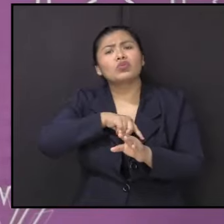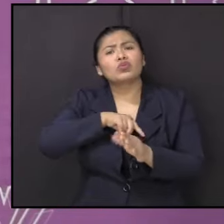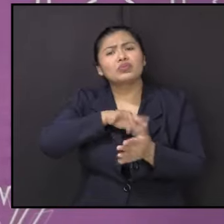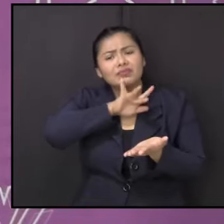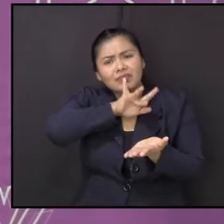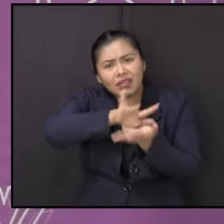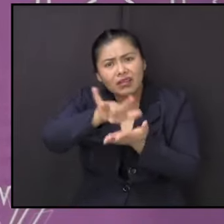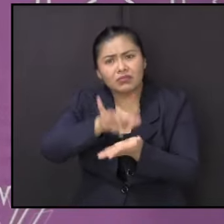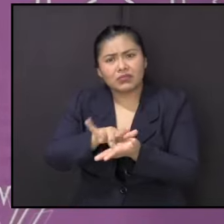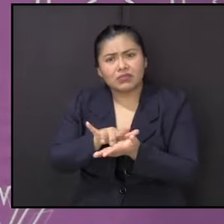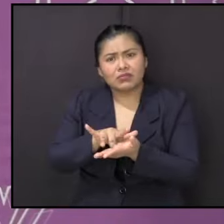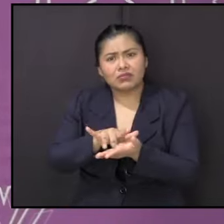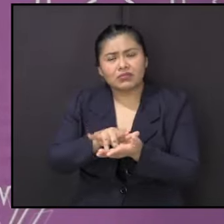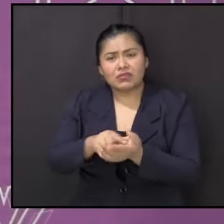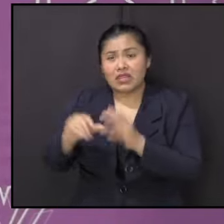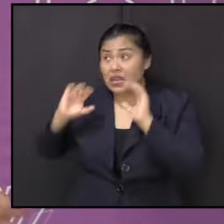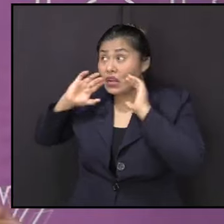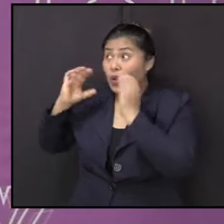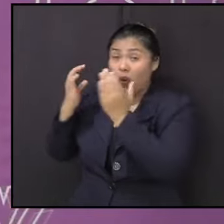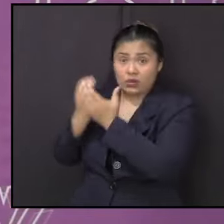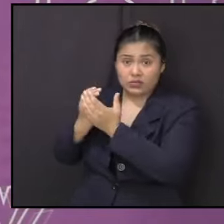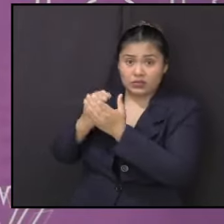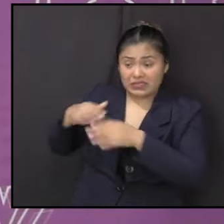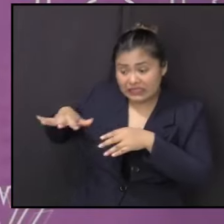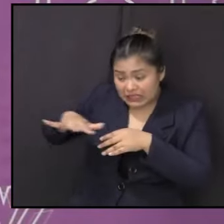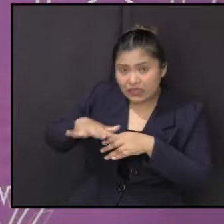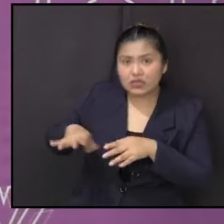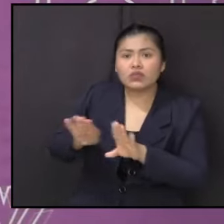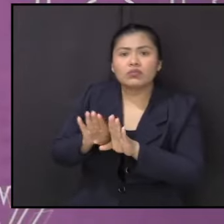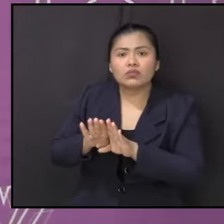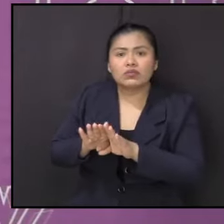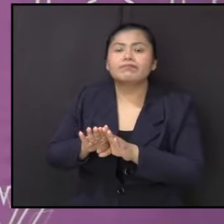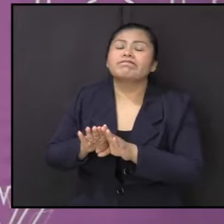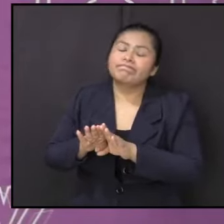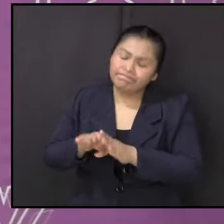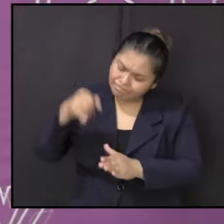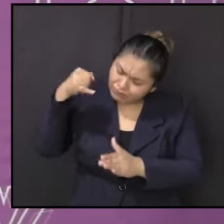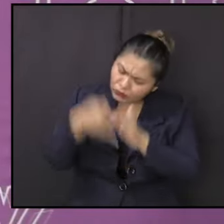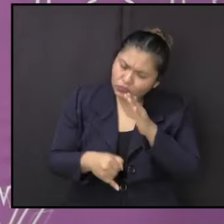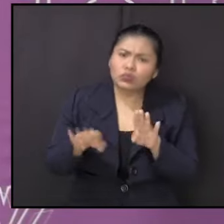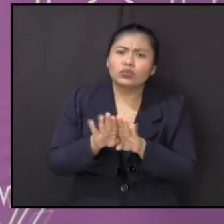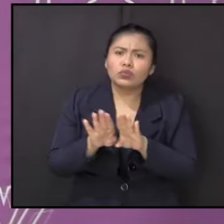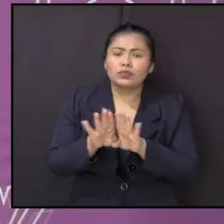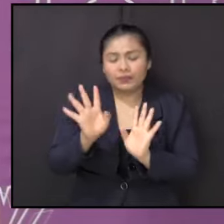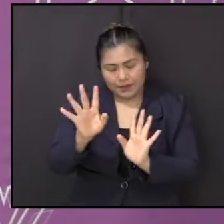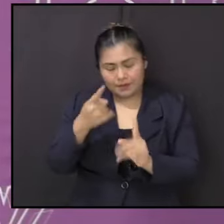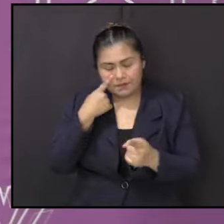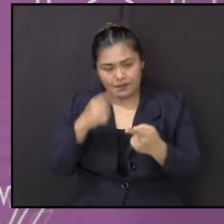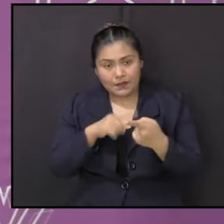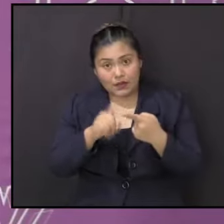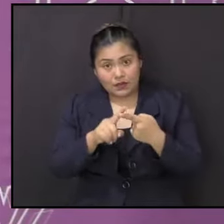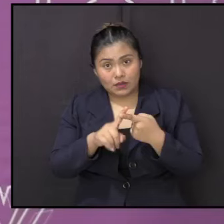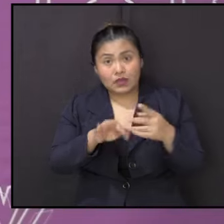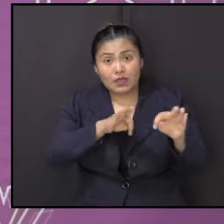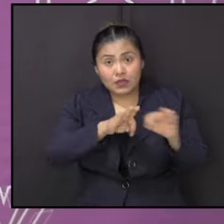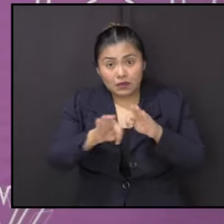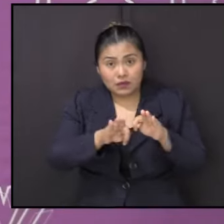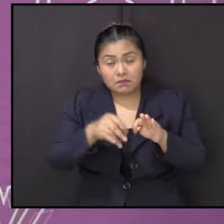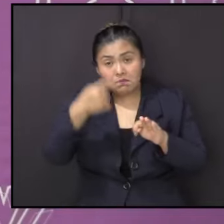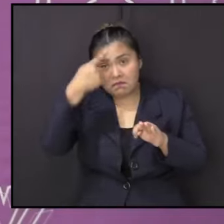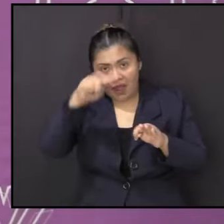el Congreso local? Muy, muy, muy sencillo, pero también muy profundo. Para empezar, vamos a trabajar por